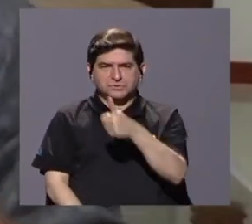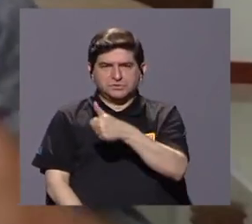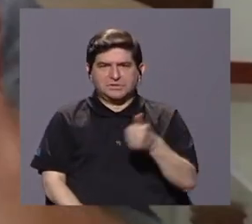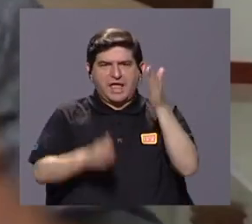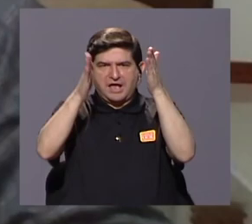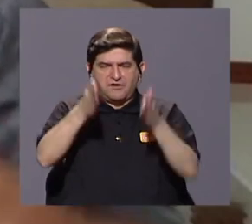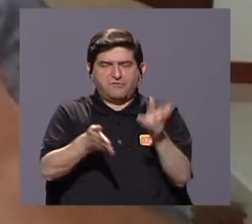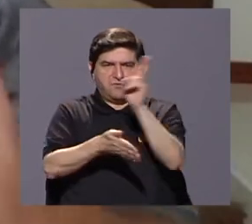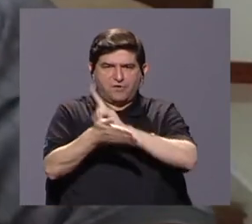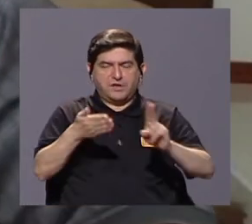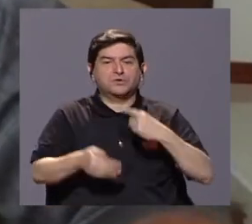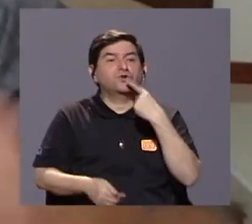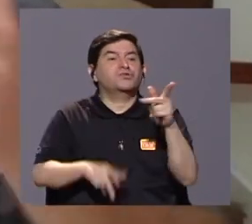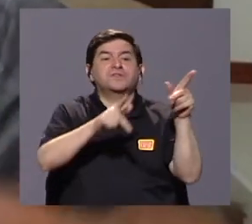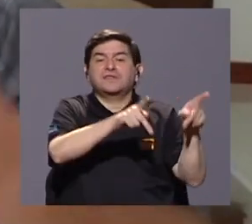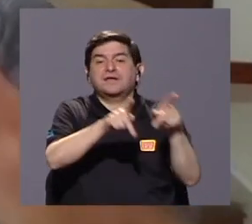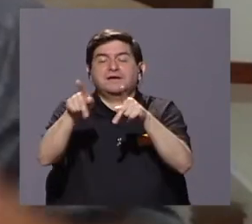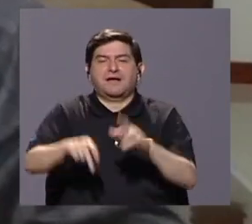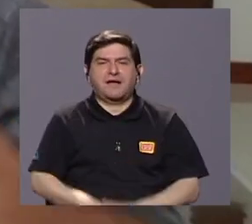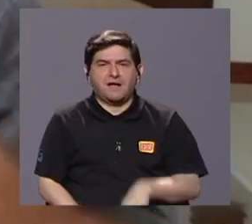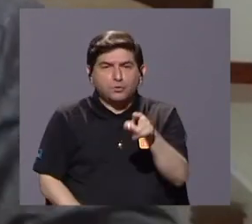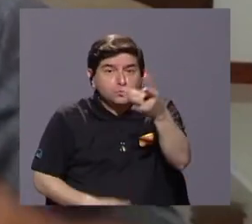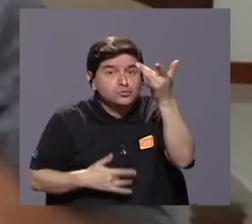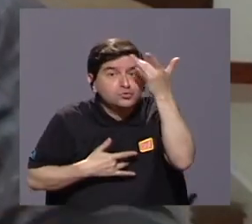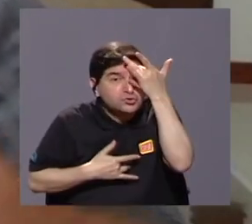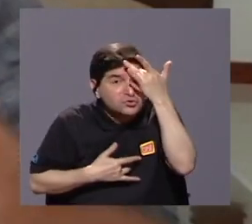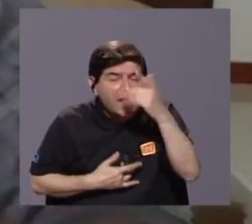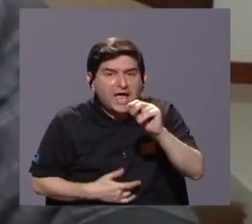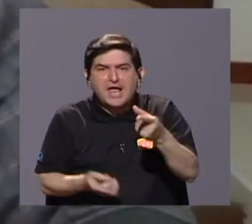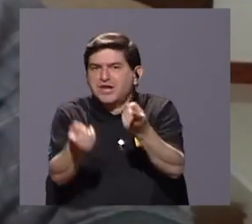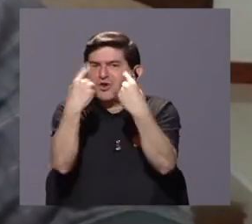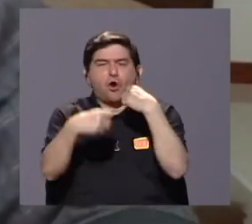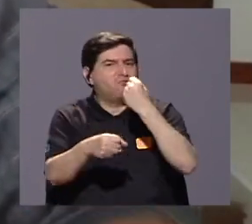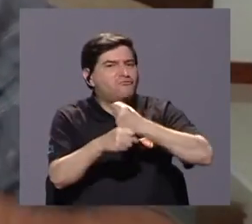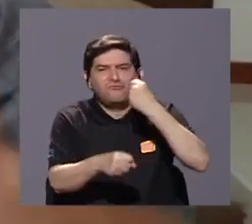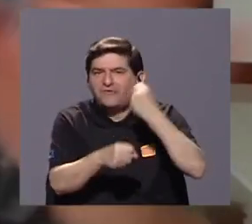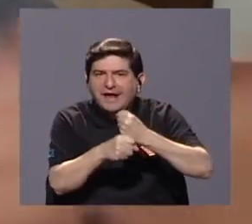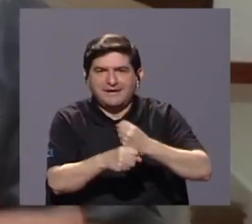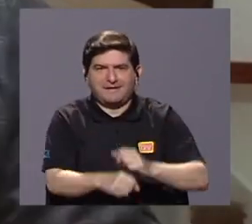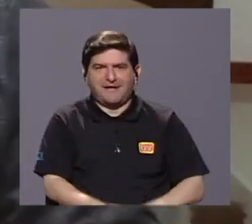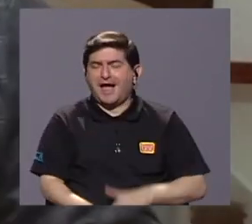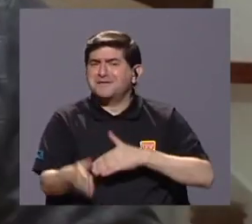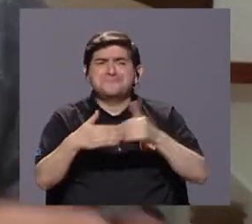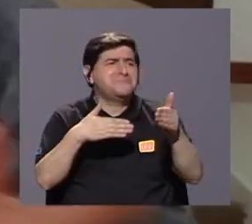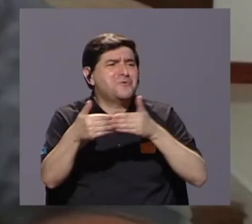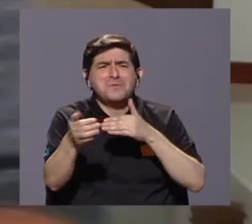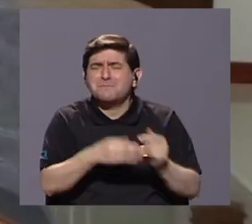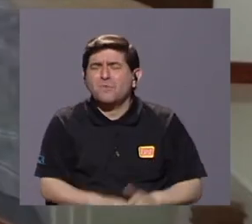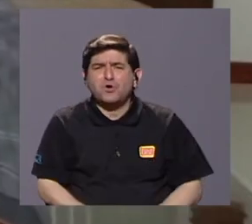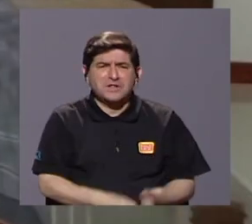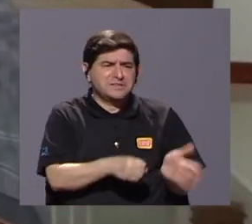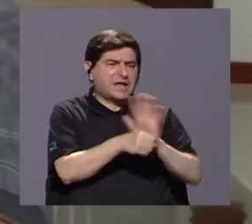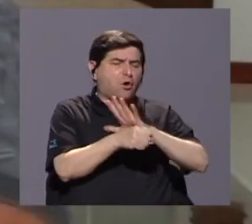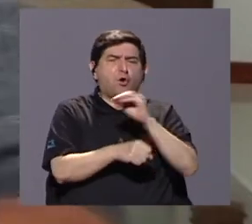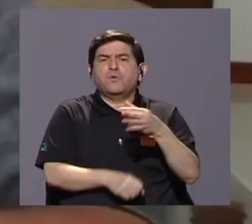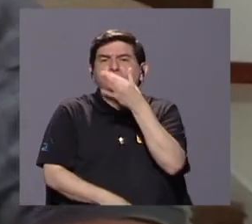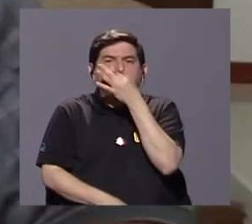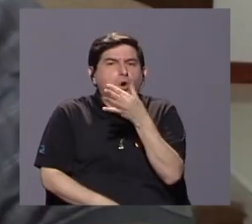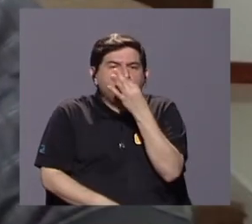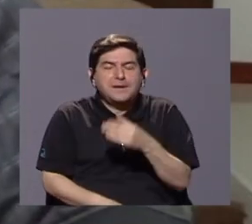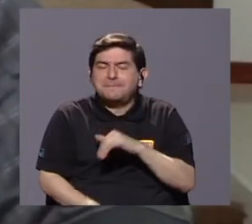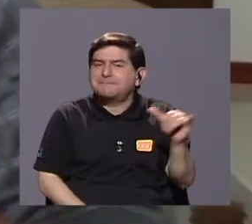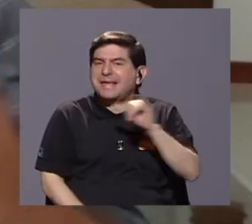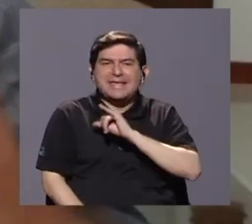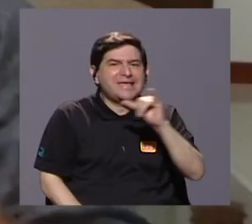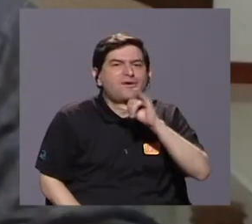universidad, dígale a su gente, si usted está enfermo, no venga a trabajar. No importa si es COVID o si es influenza,